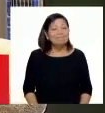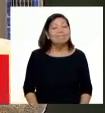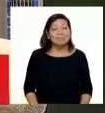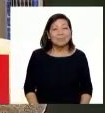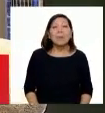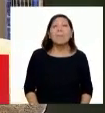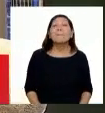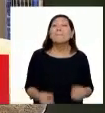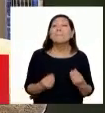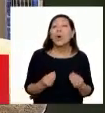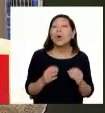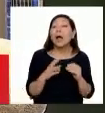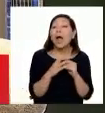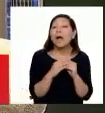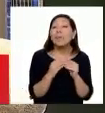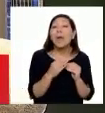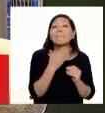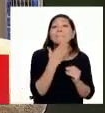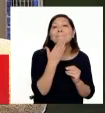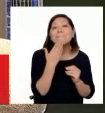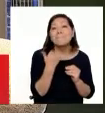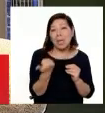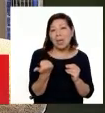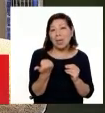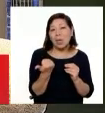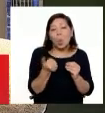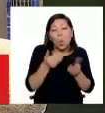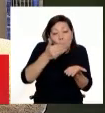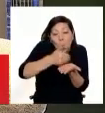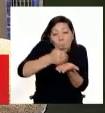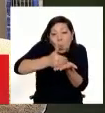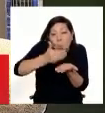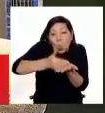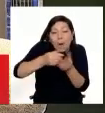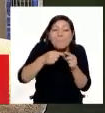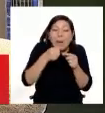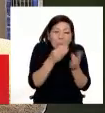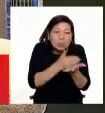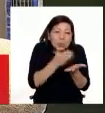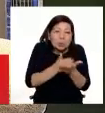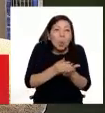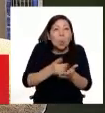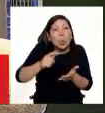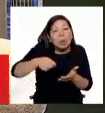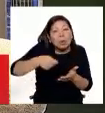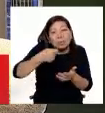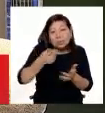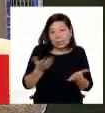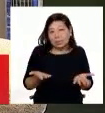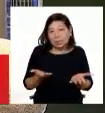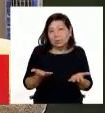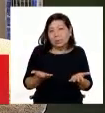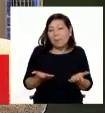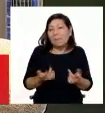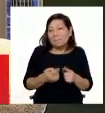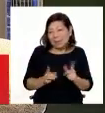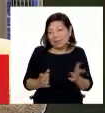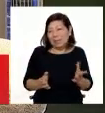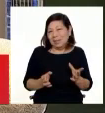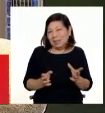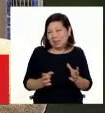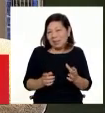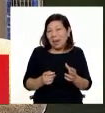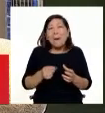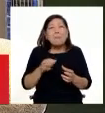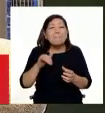de acuerdo. ¿Por qué? Porque las frutas es mejor consumirlas en cuadraditos o tal cual están, por ejemplo, con una cuchara a veces porciones. Se consume las